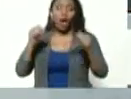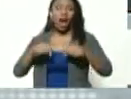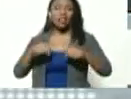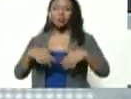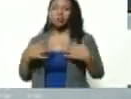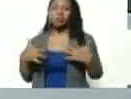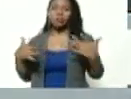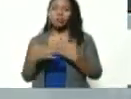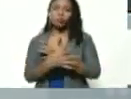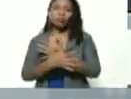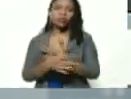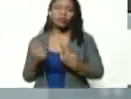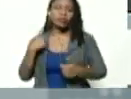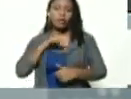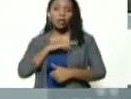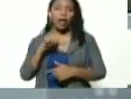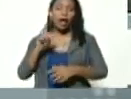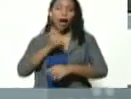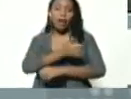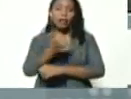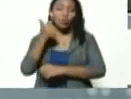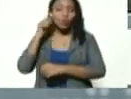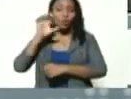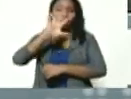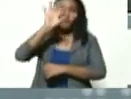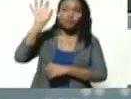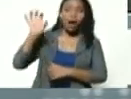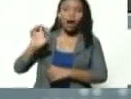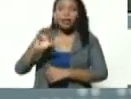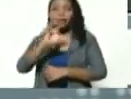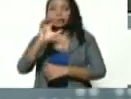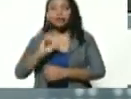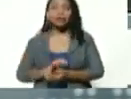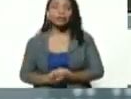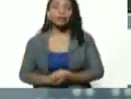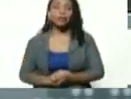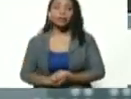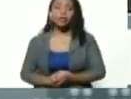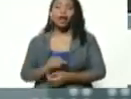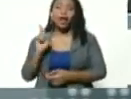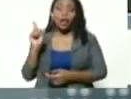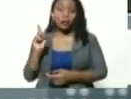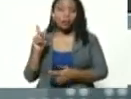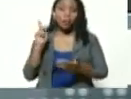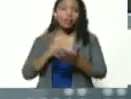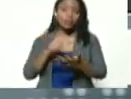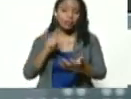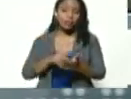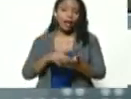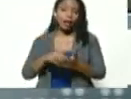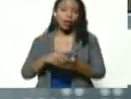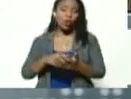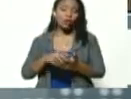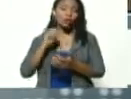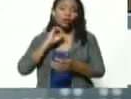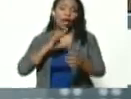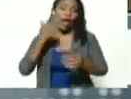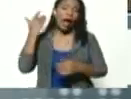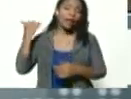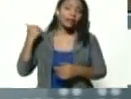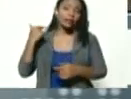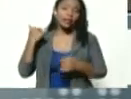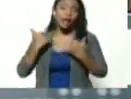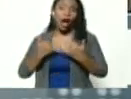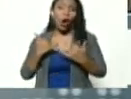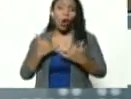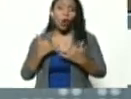porque cada una de las naciones y cada uno de los estados tuvo su participación, y ahora más que nunca en este desafío